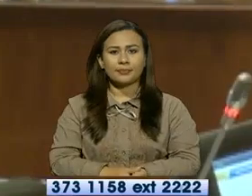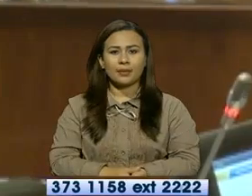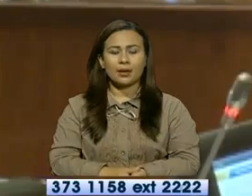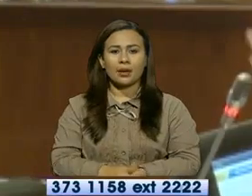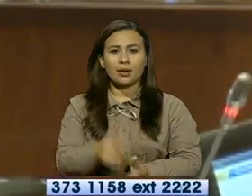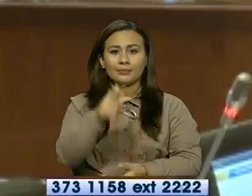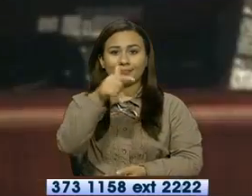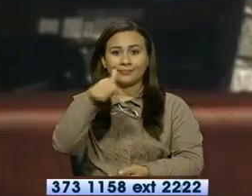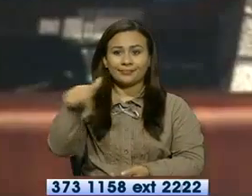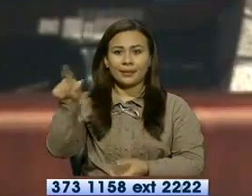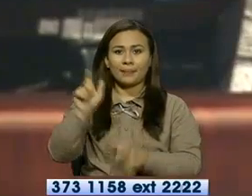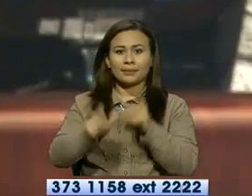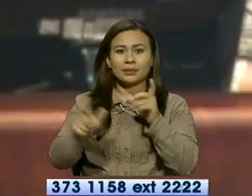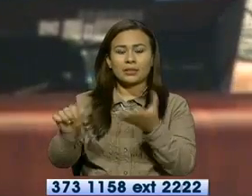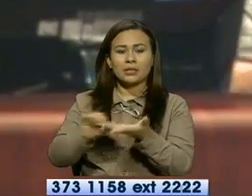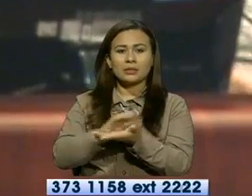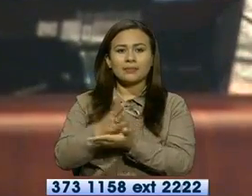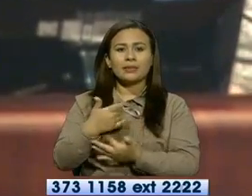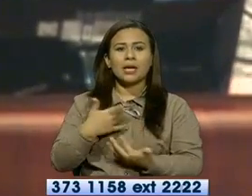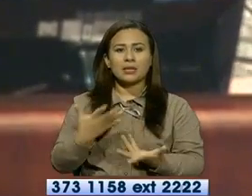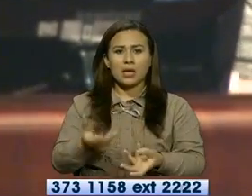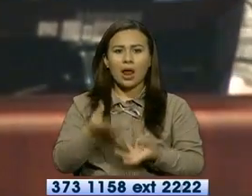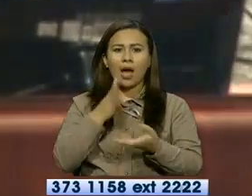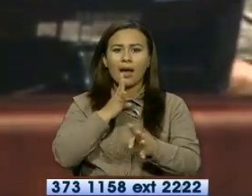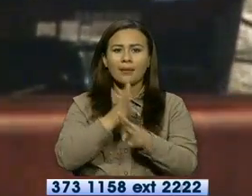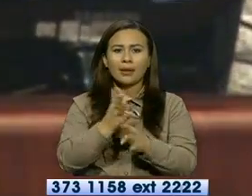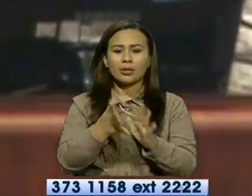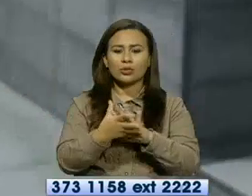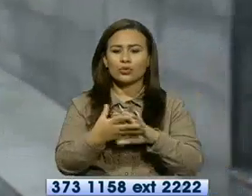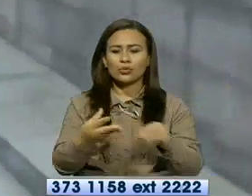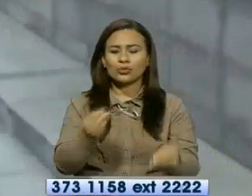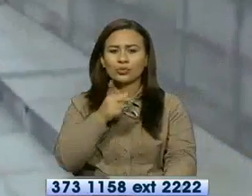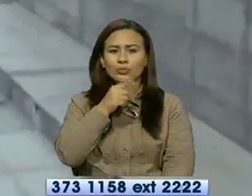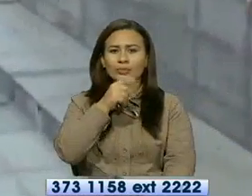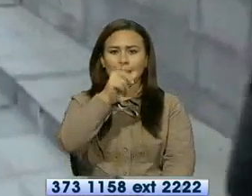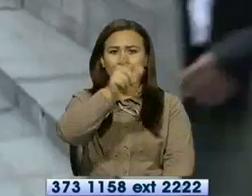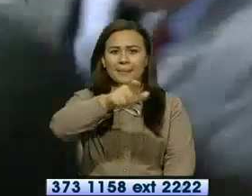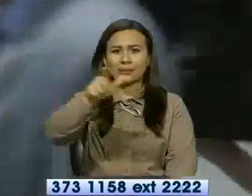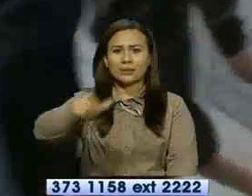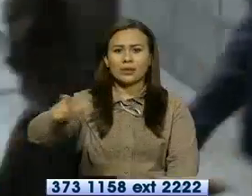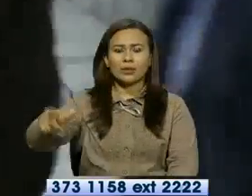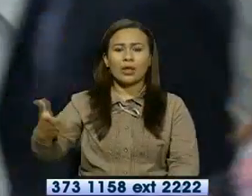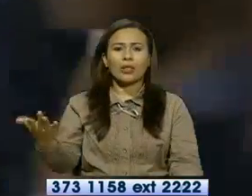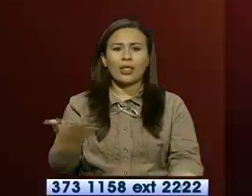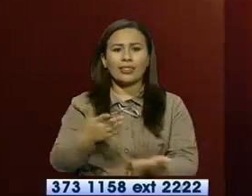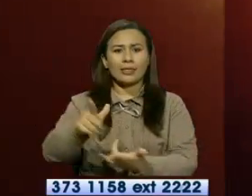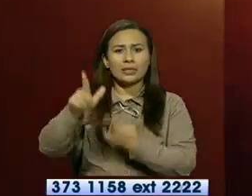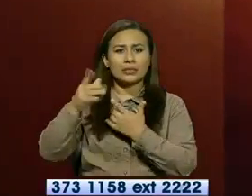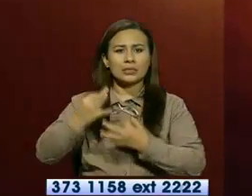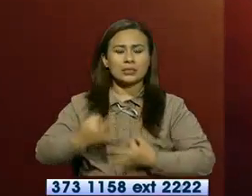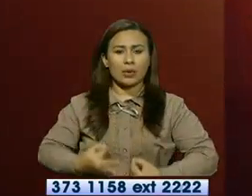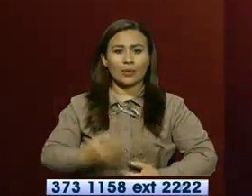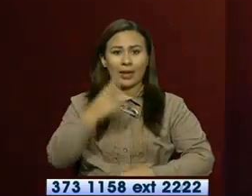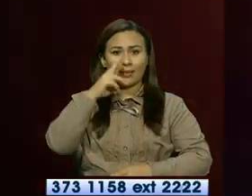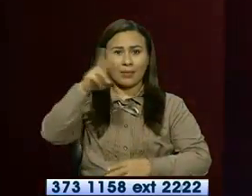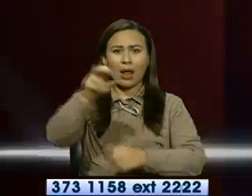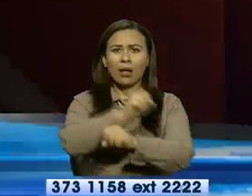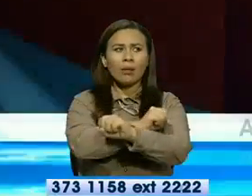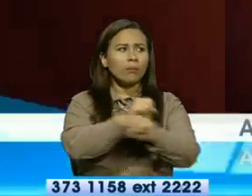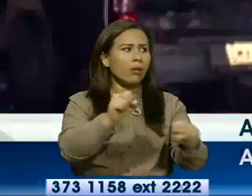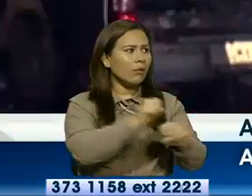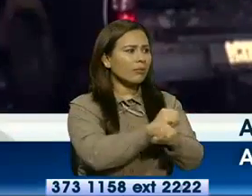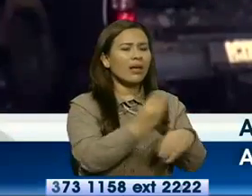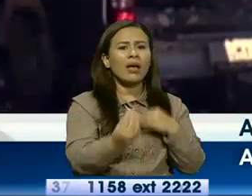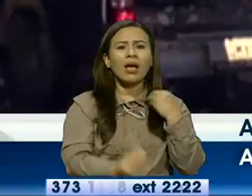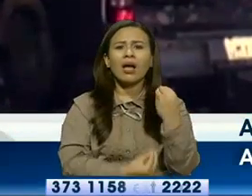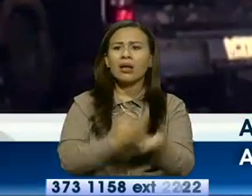pleno se solicitaba analizar una resolución que viabilice la comparecencia de las cabezas del sector de seguridad. Esto tras los atentados registrados